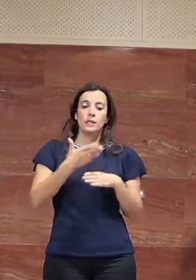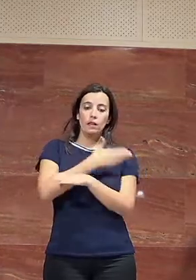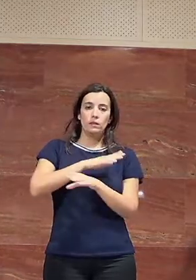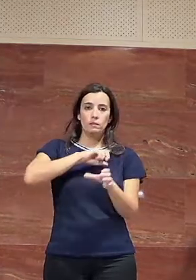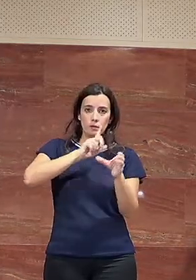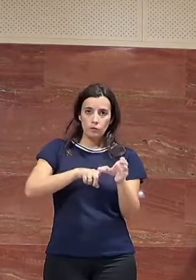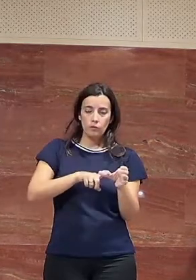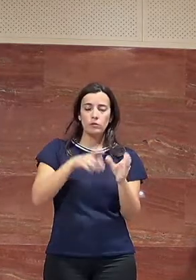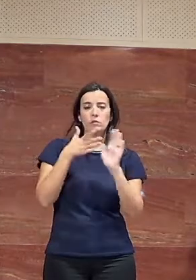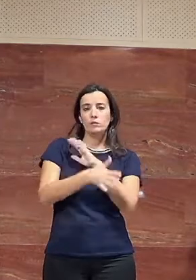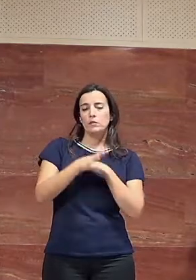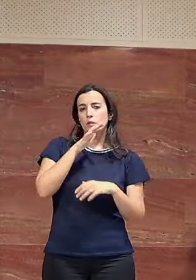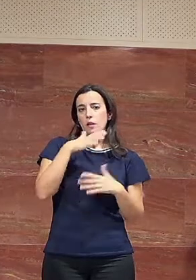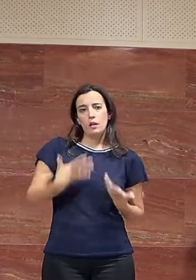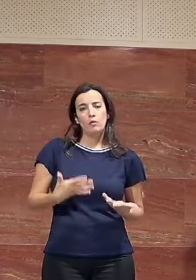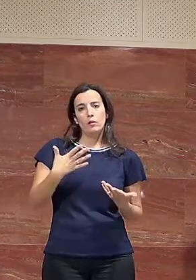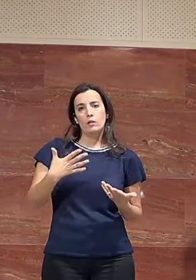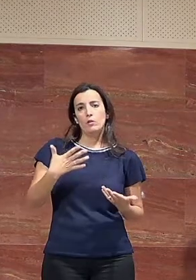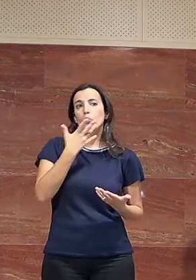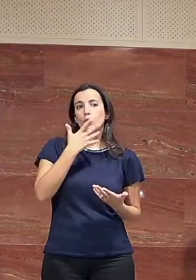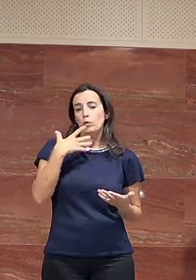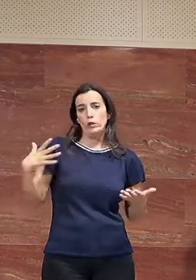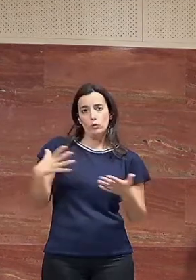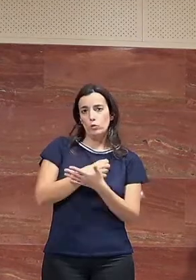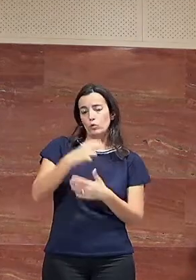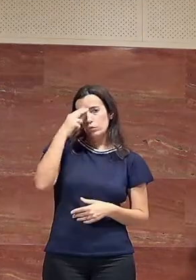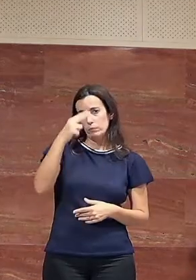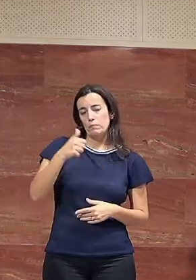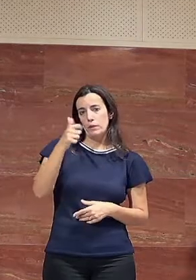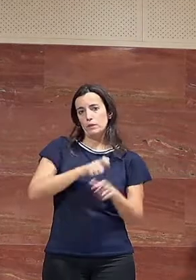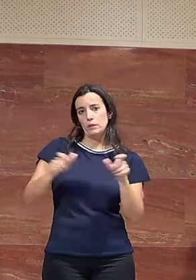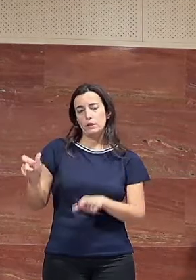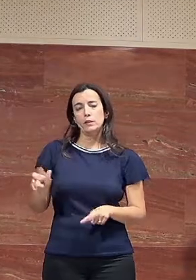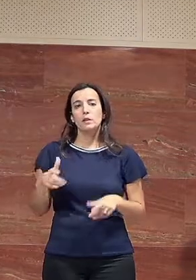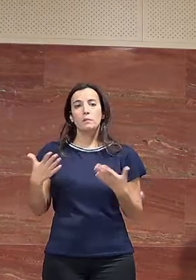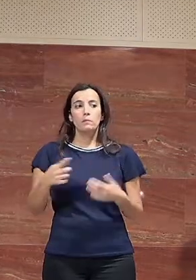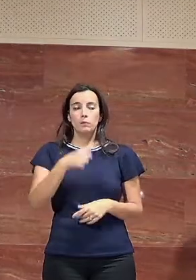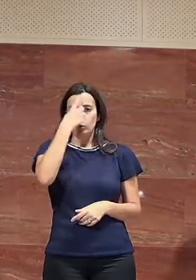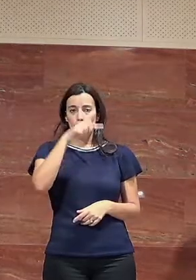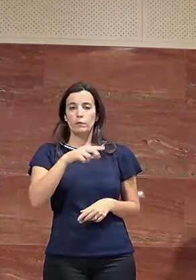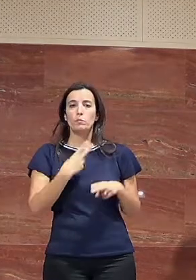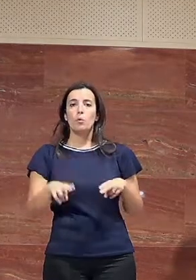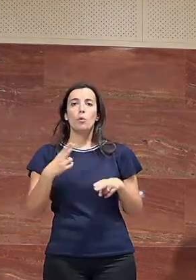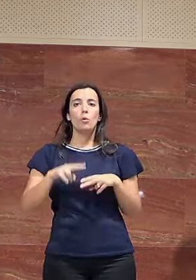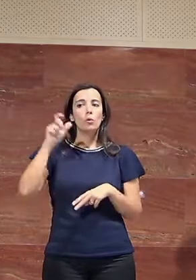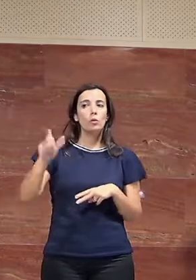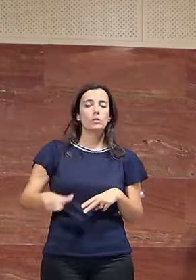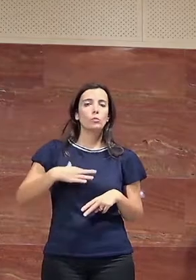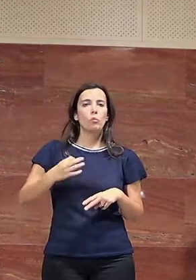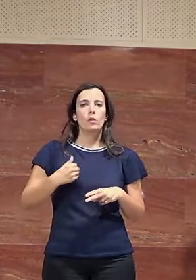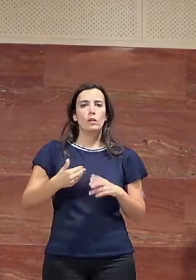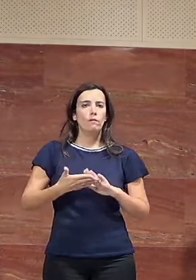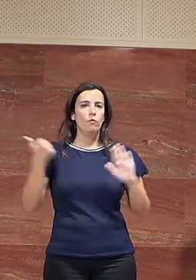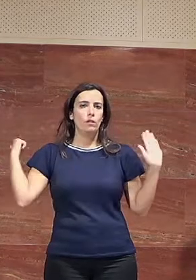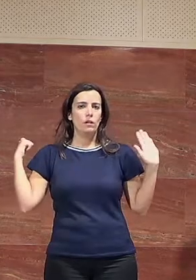participación, ahora, primero lo conocería todo el mundo y lo respetaría más gente. Y sin embargo, tú sabes que tu político te lo puede retirar de un plumazo y nadie se